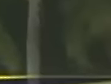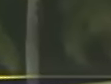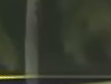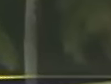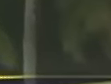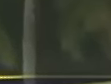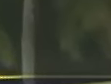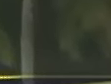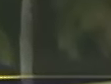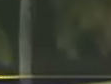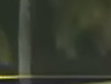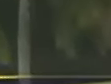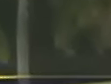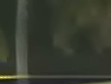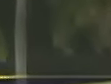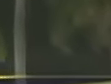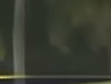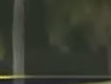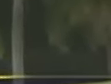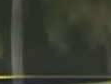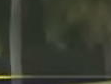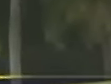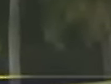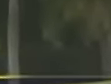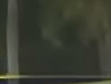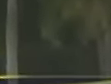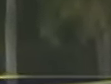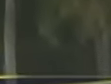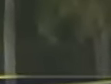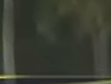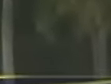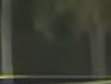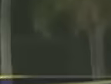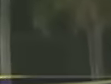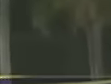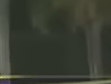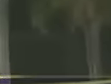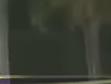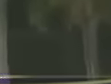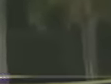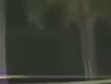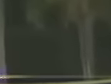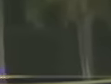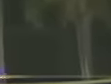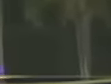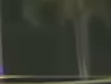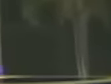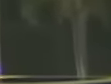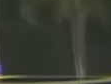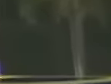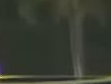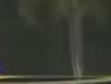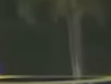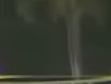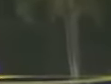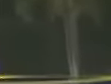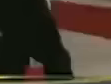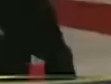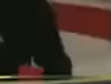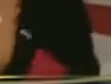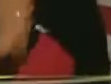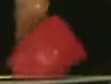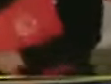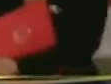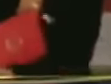aprobadas, 67 acuerdos políticos, 17 designaciones, 7 actos de control político y nombramiento de